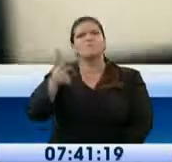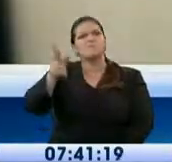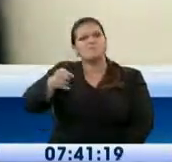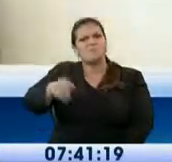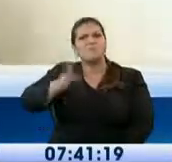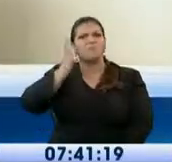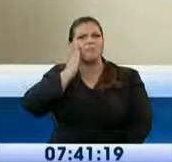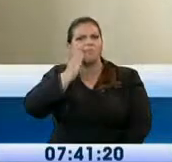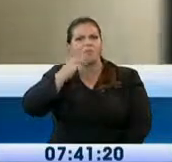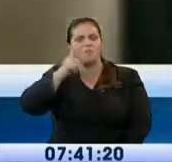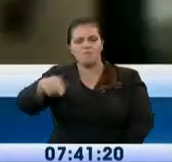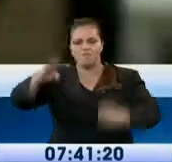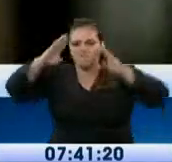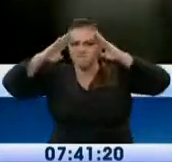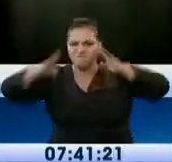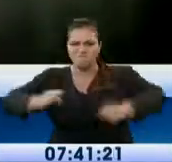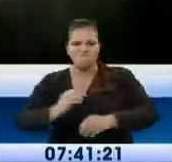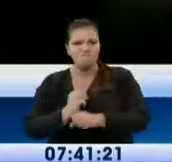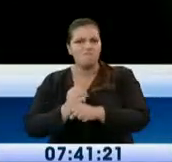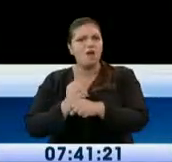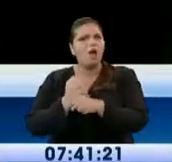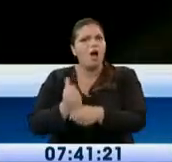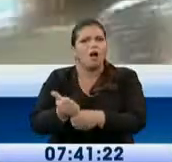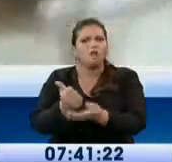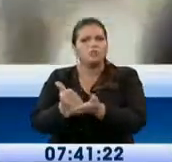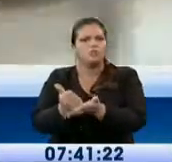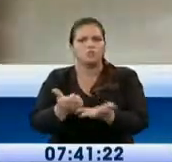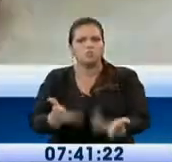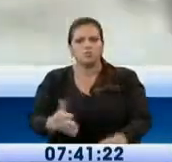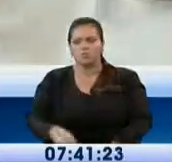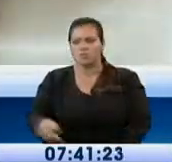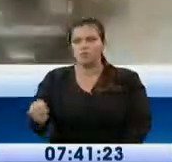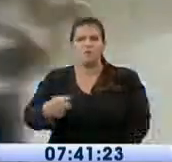riesgo y en total abandono por su adicción a las drogas.